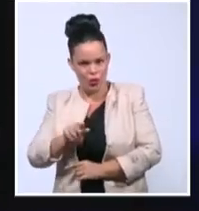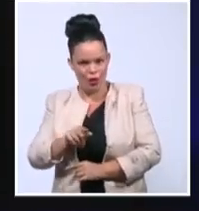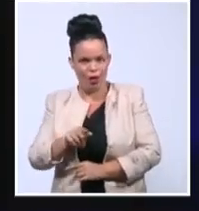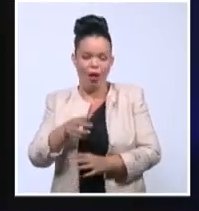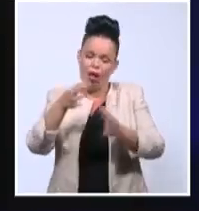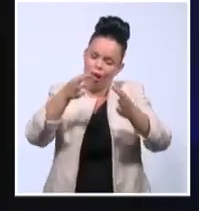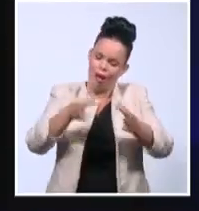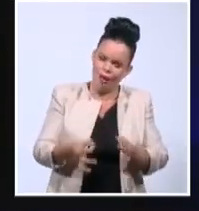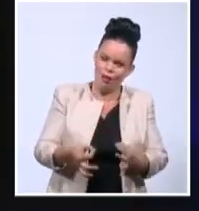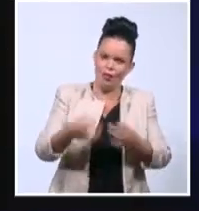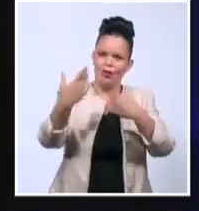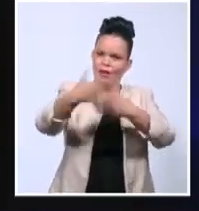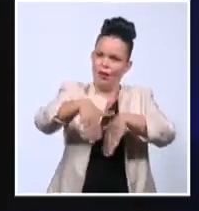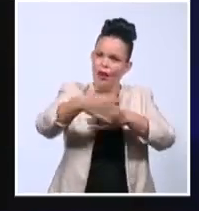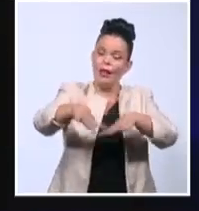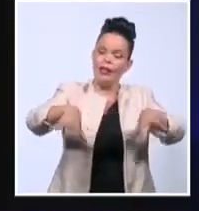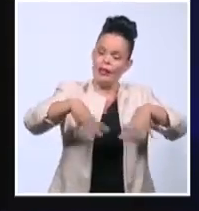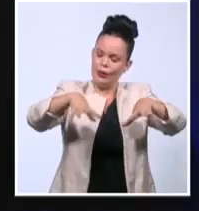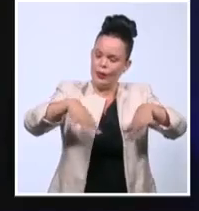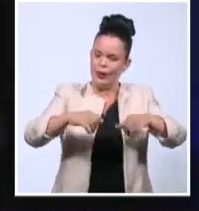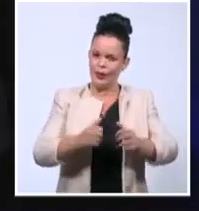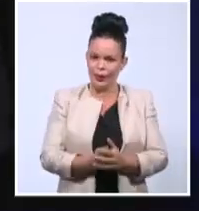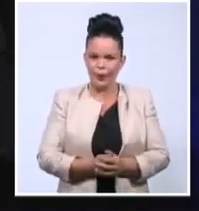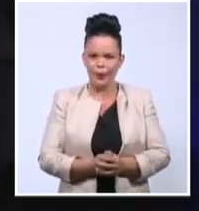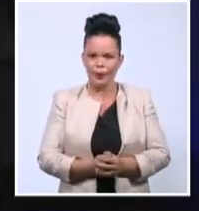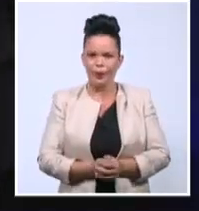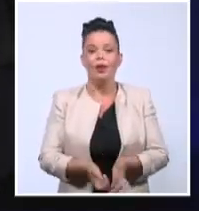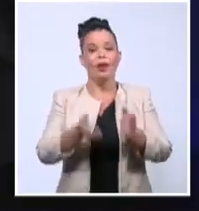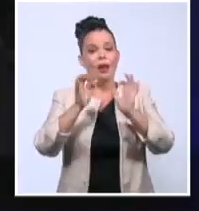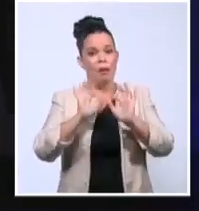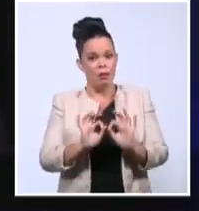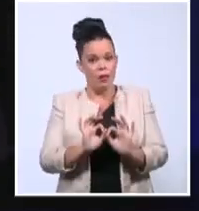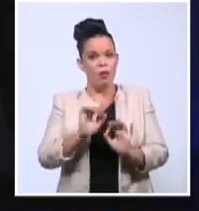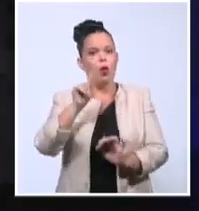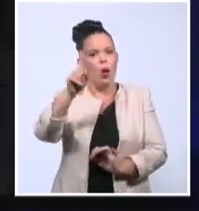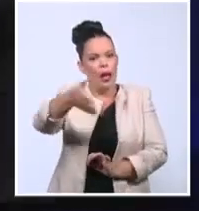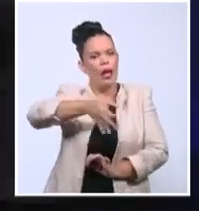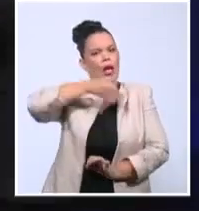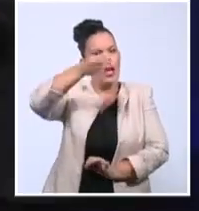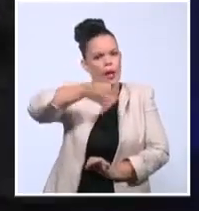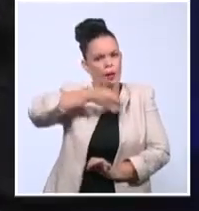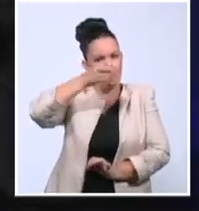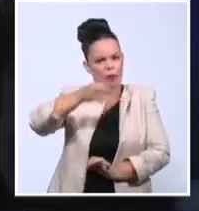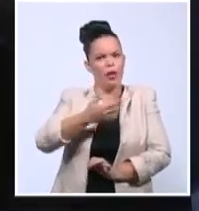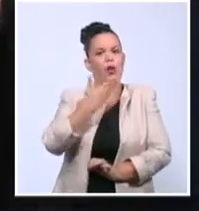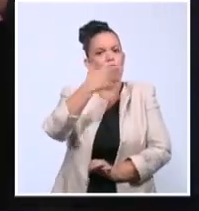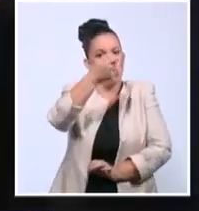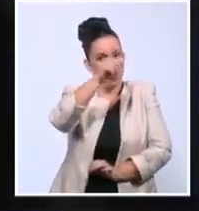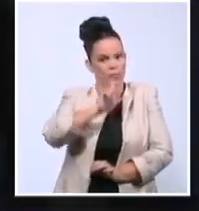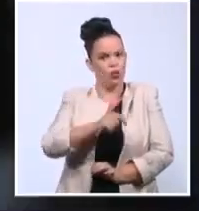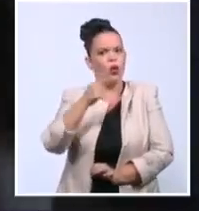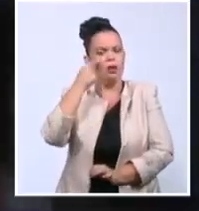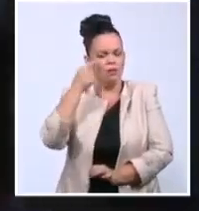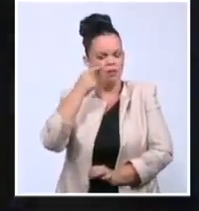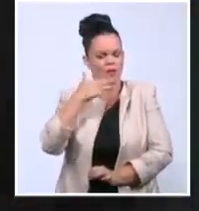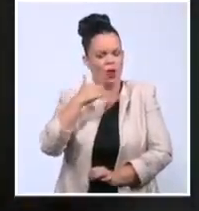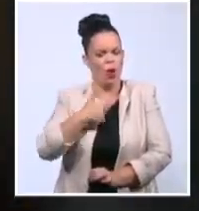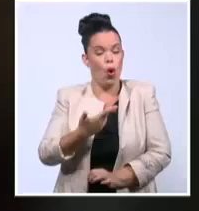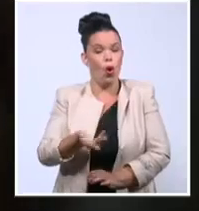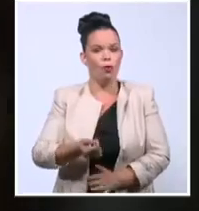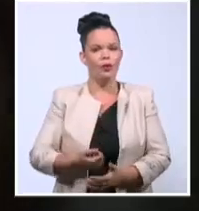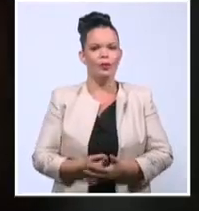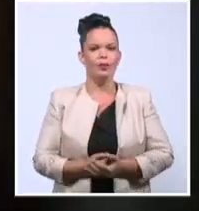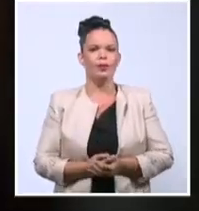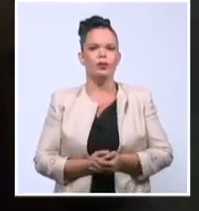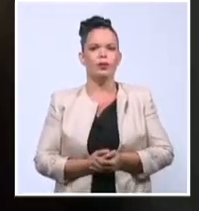pero él mismo también lo transmite. Que es muy buena persona. Sí, ¿cómo? Vean cómo lo hace. ¿Está haciendo la metade